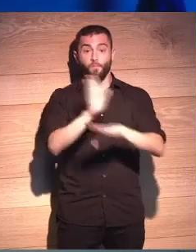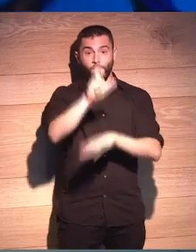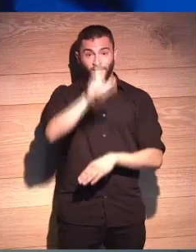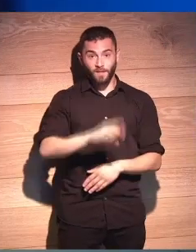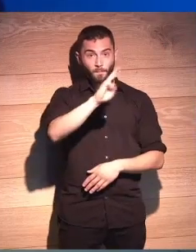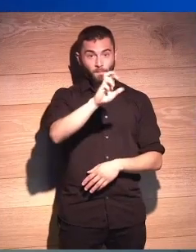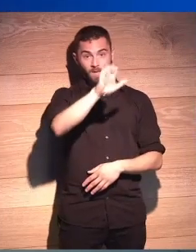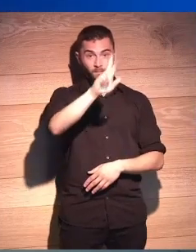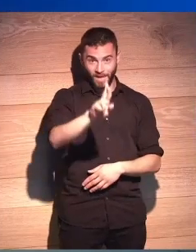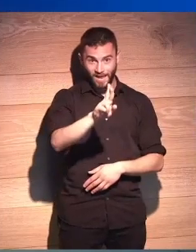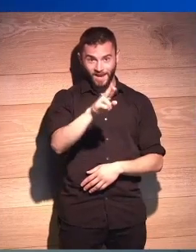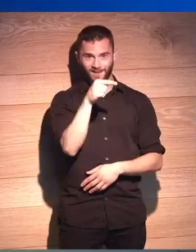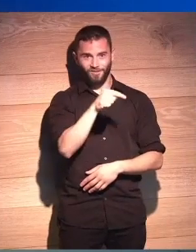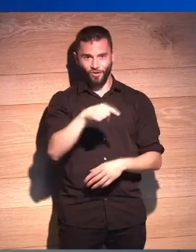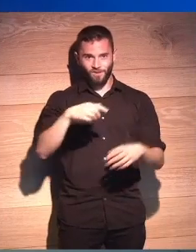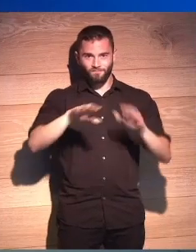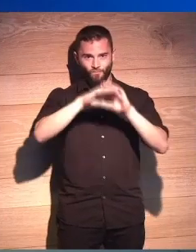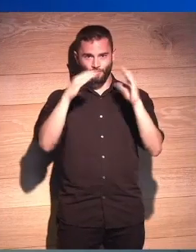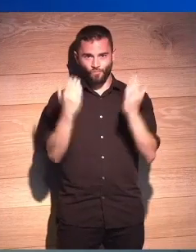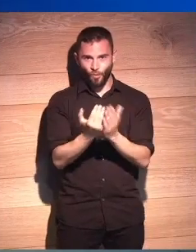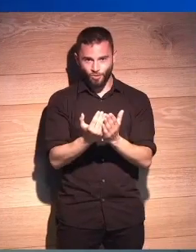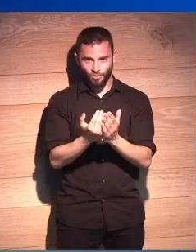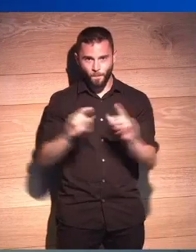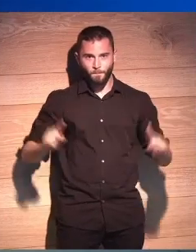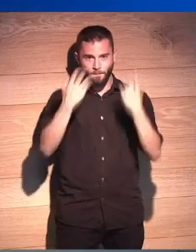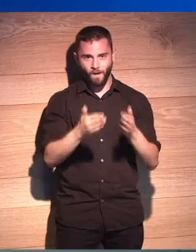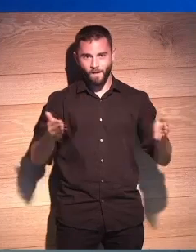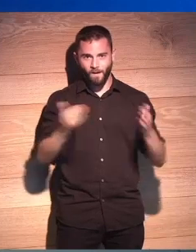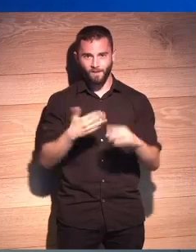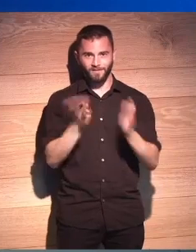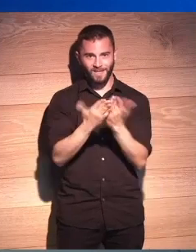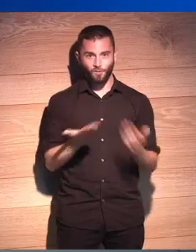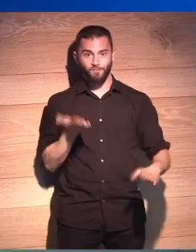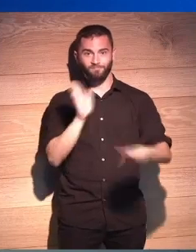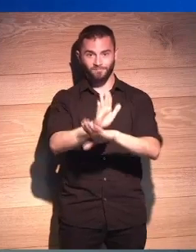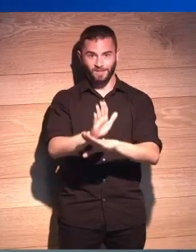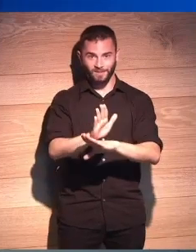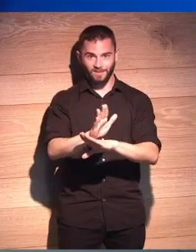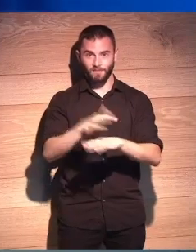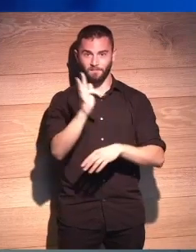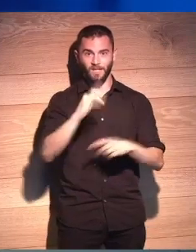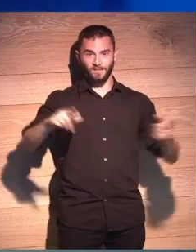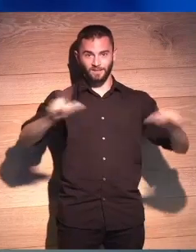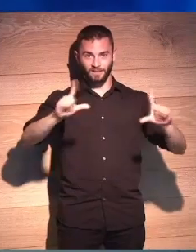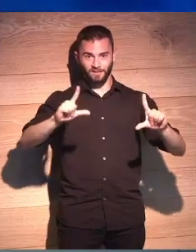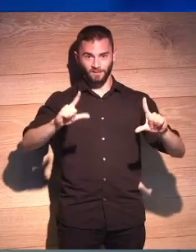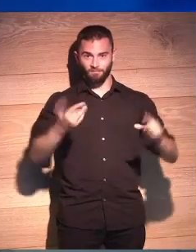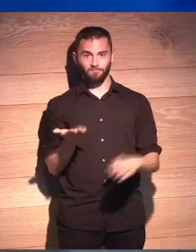primer presentador del mundo de un libro, sino presentador de televisión. Es virtual. Vamos a